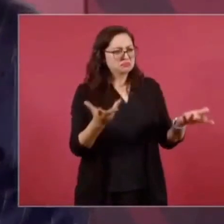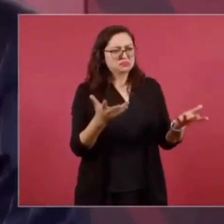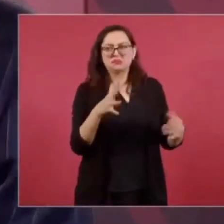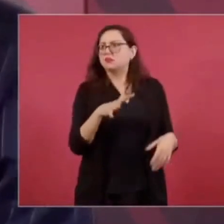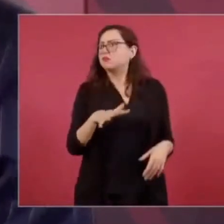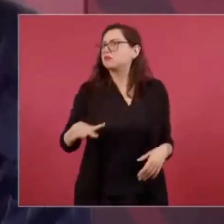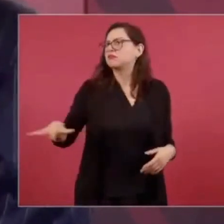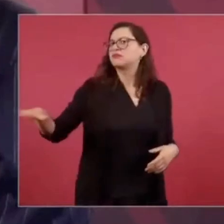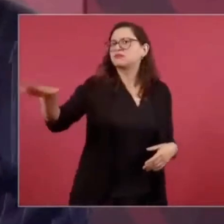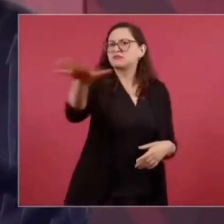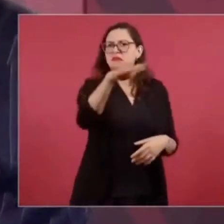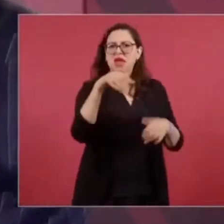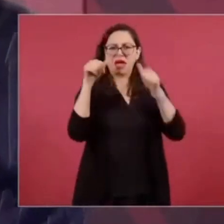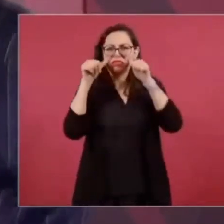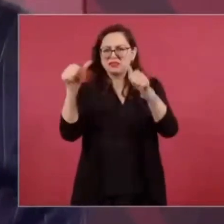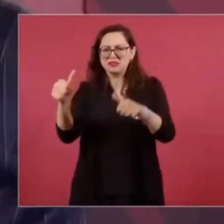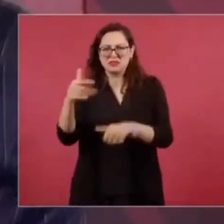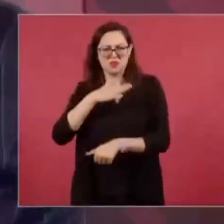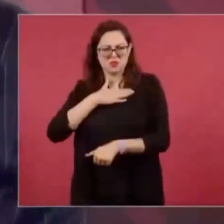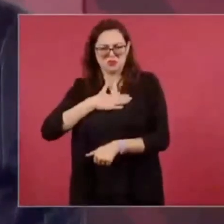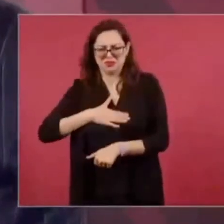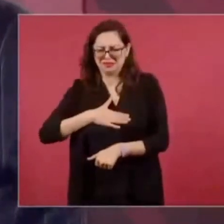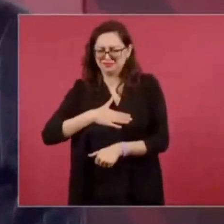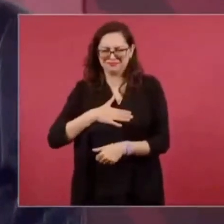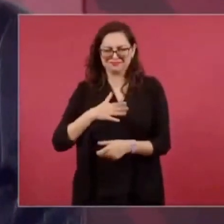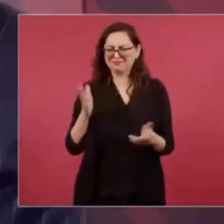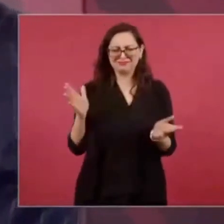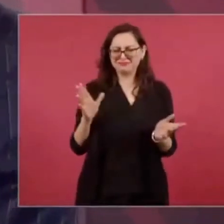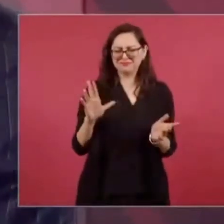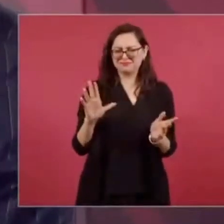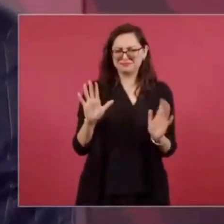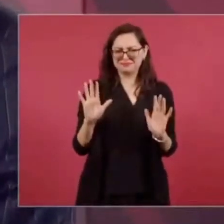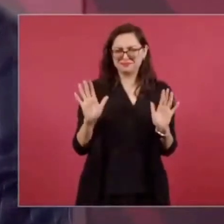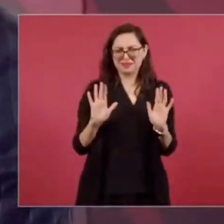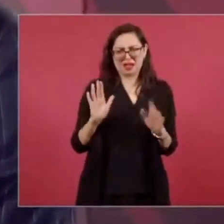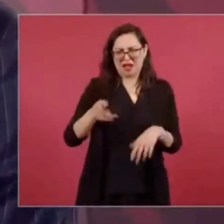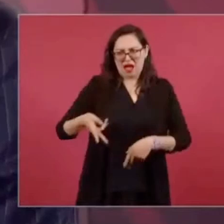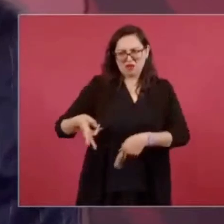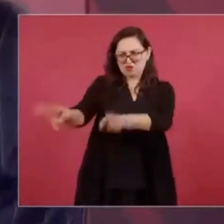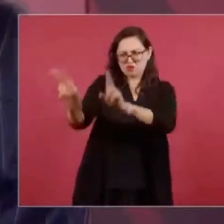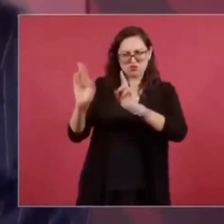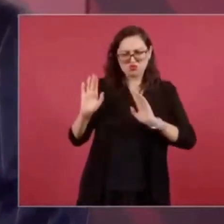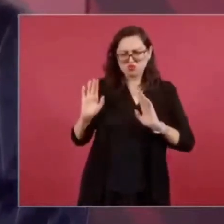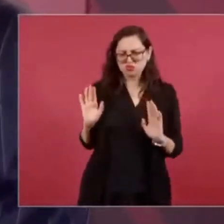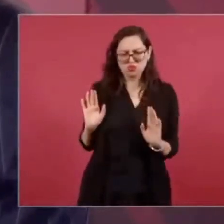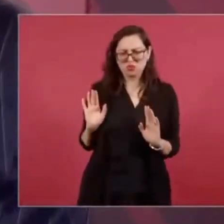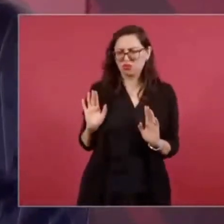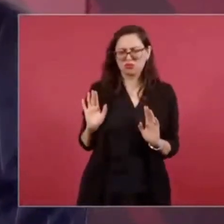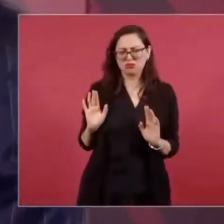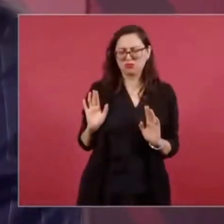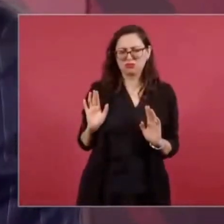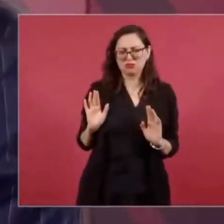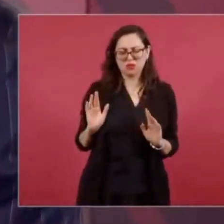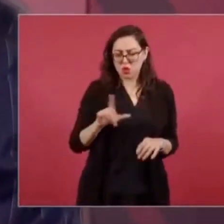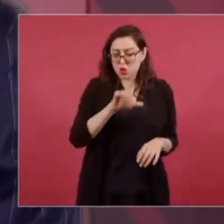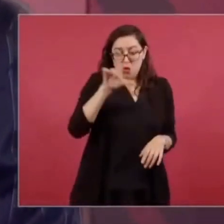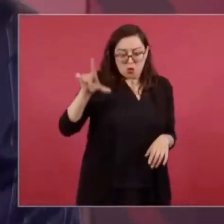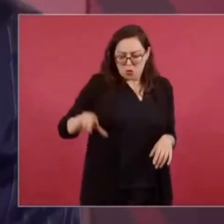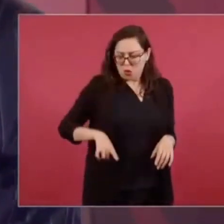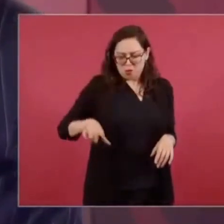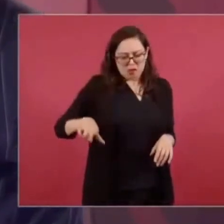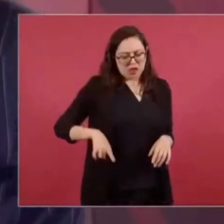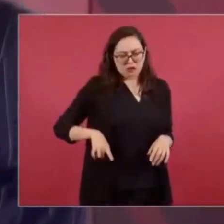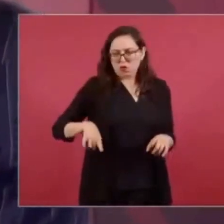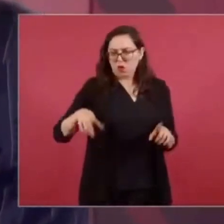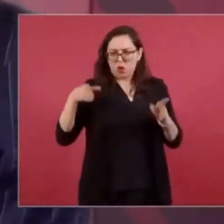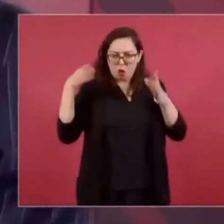Y esto todavía aplica. El gobierno no estaba para procurar la justicia,